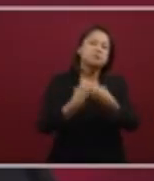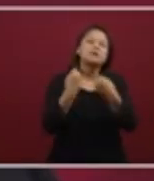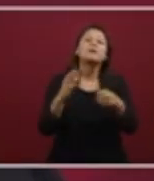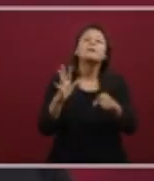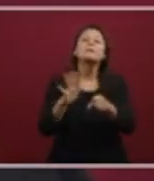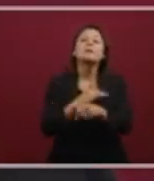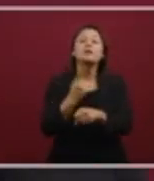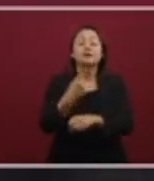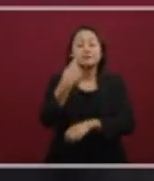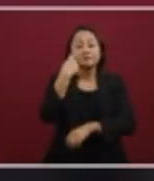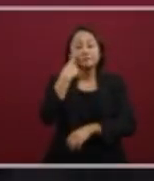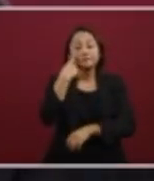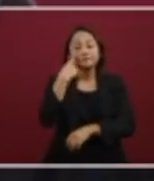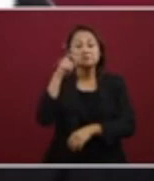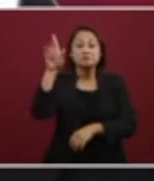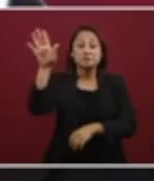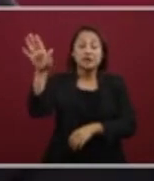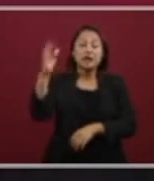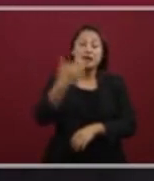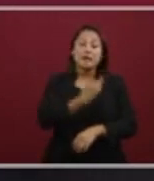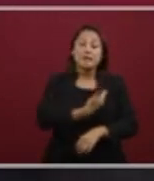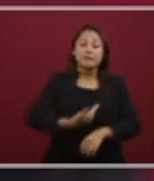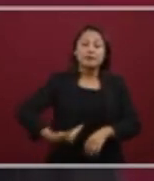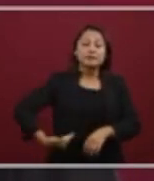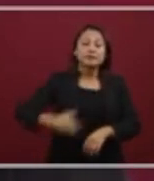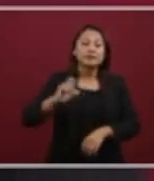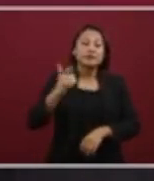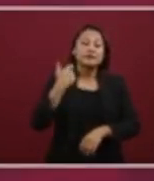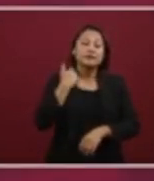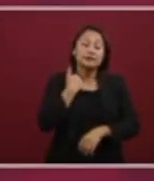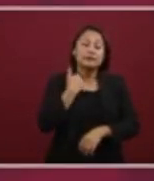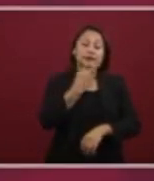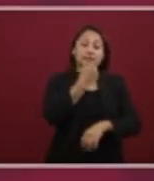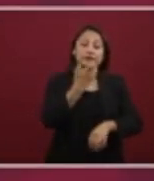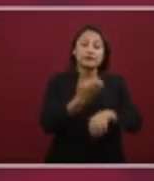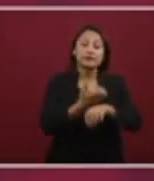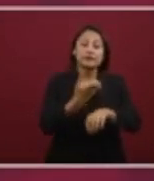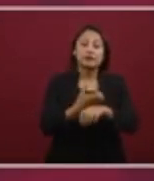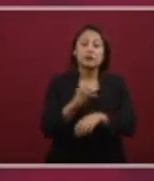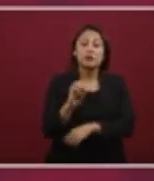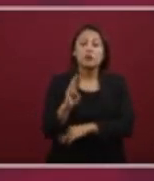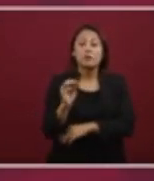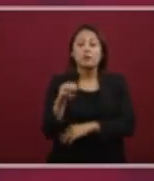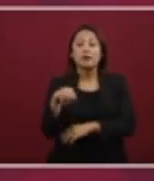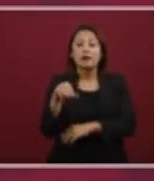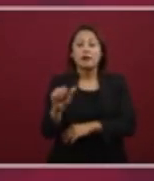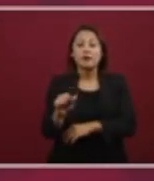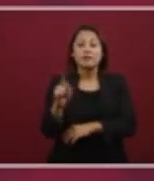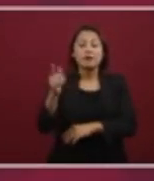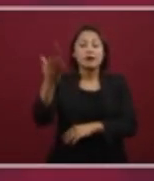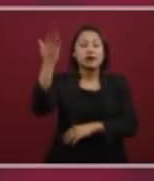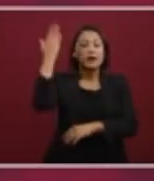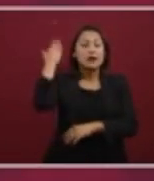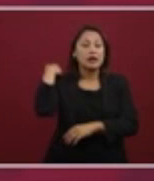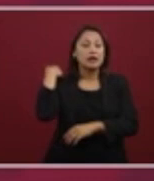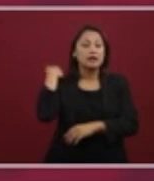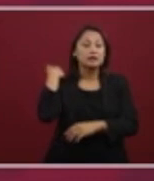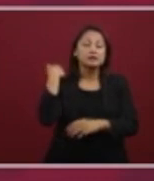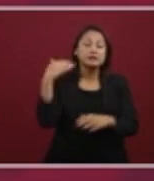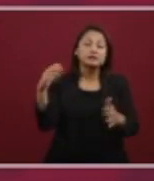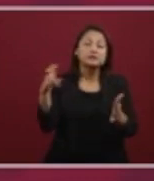El presidente Obama inició una reforma de salud en Estados Unidos